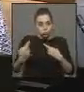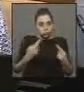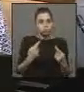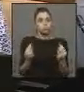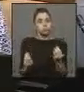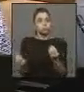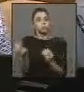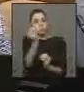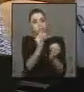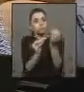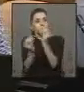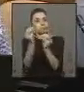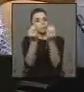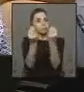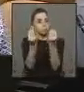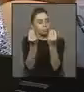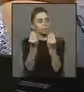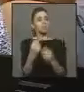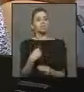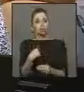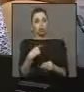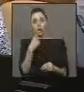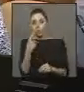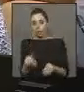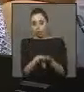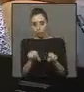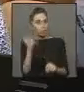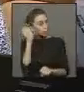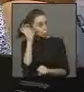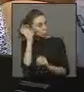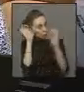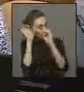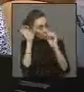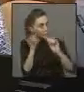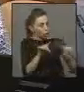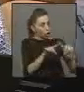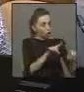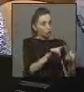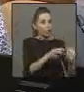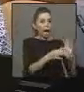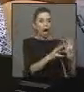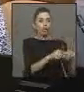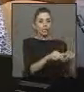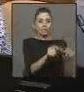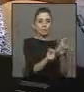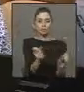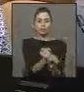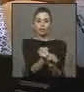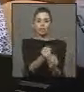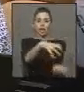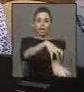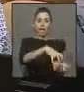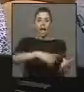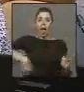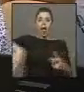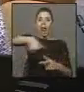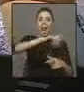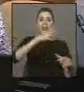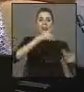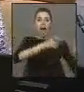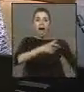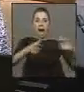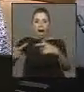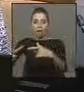Por eso, además de comprometerme a seguir escuchando las opiniones de otras organizaciones de trabajadores de la región de Los Lagos, y especialmente